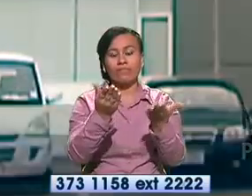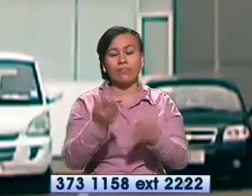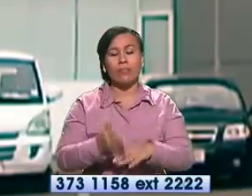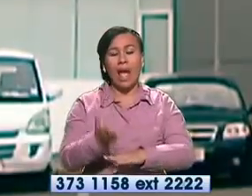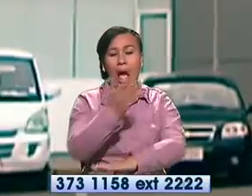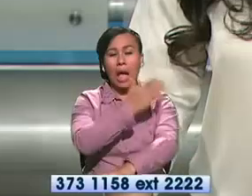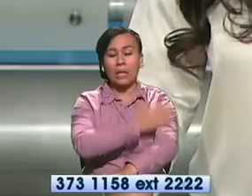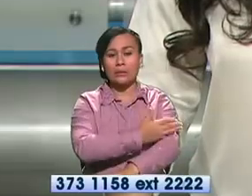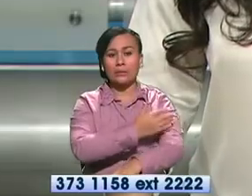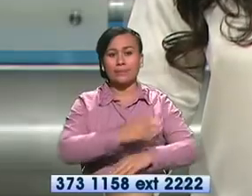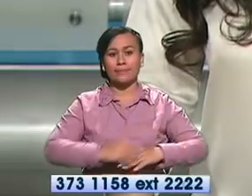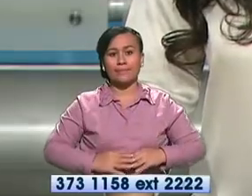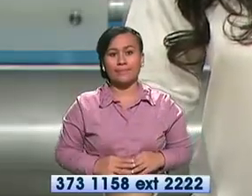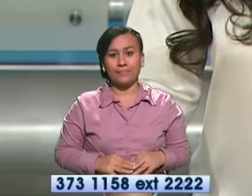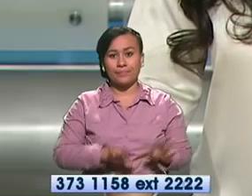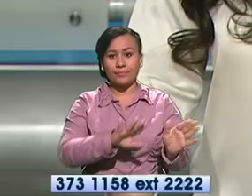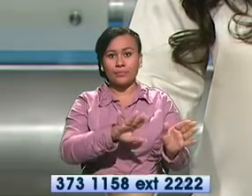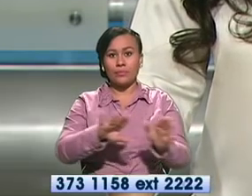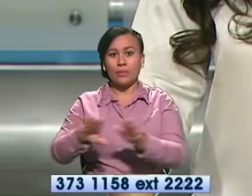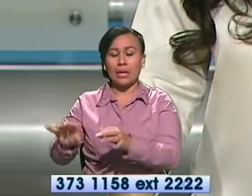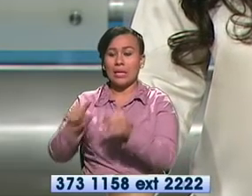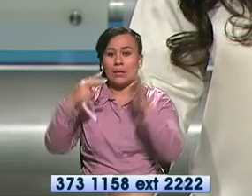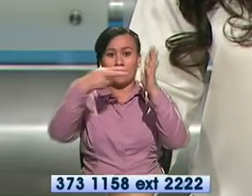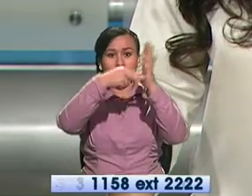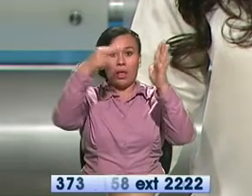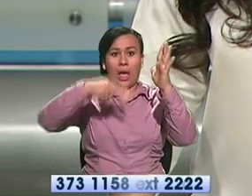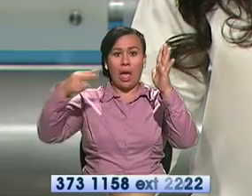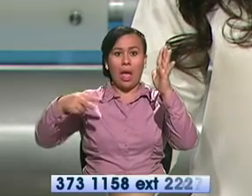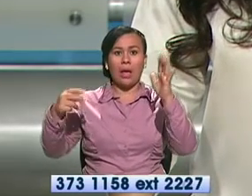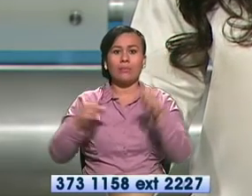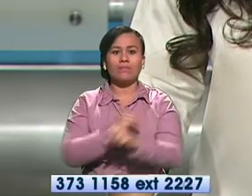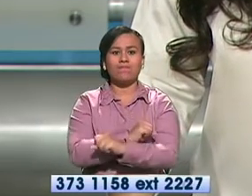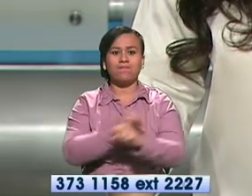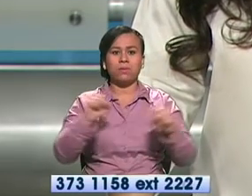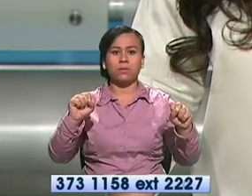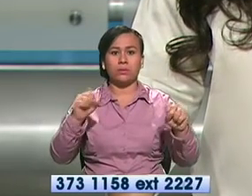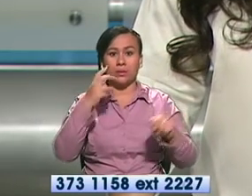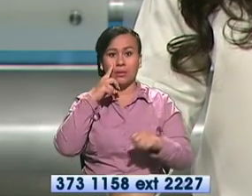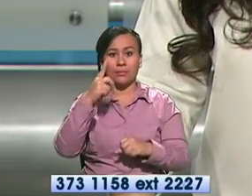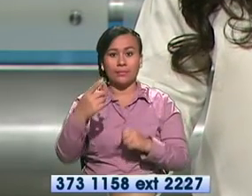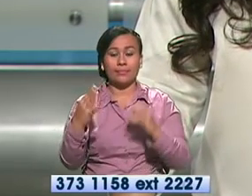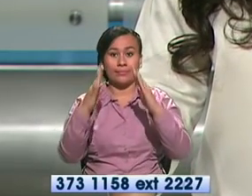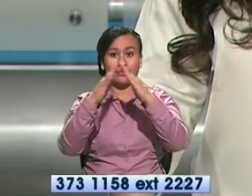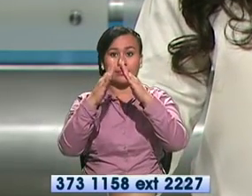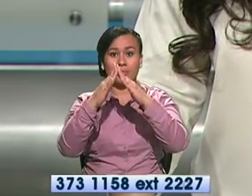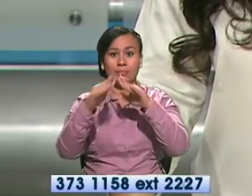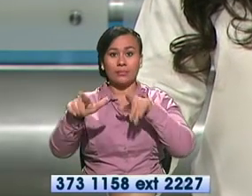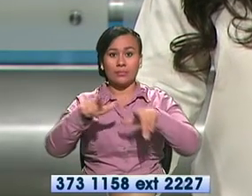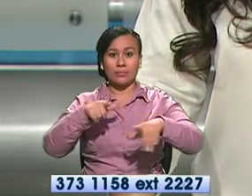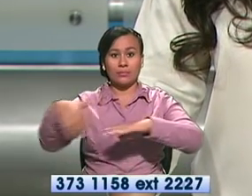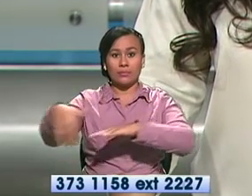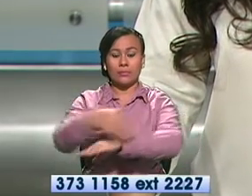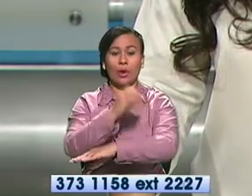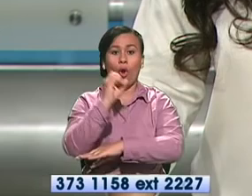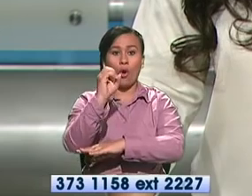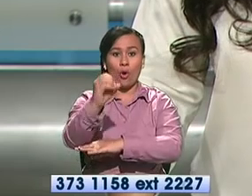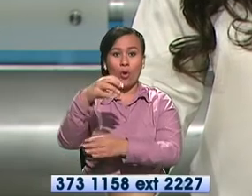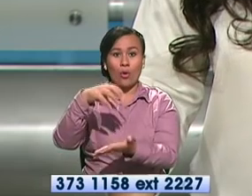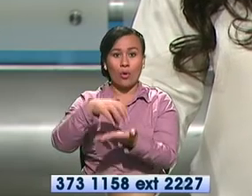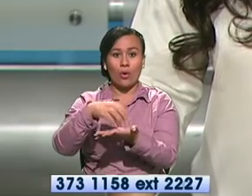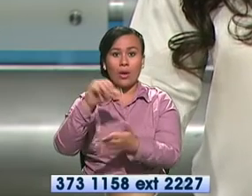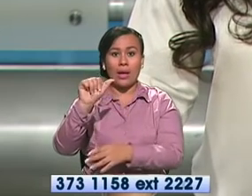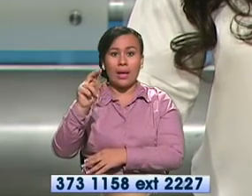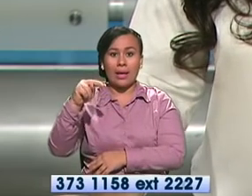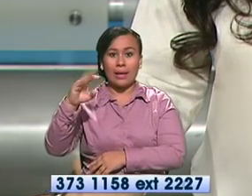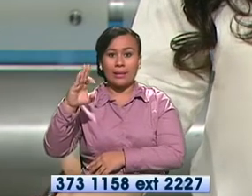Escobar. Un cortocircuito habría provocado un incendio en una vivienda ubicada en las calles del Oro y Antepara, en el sur de